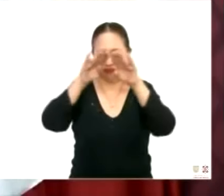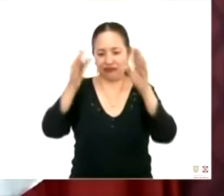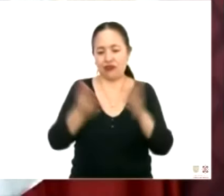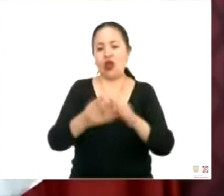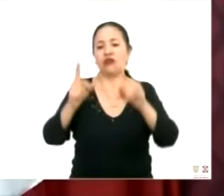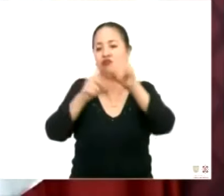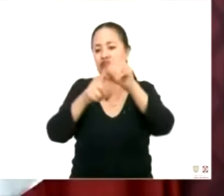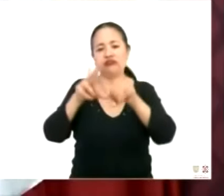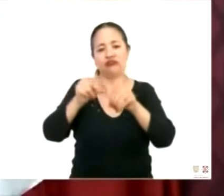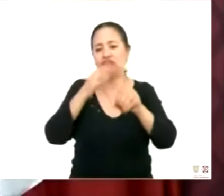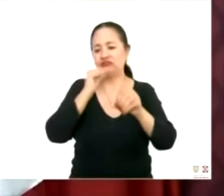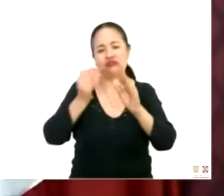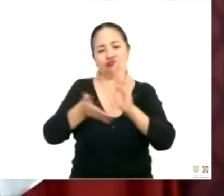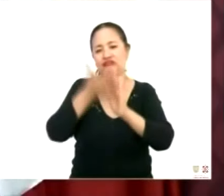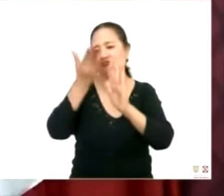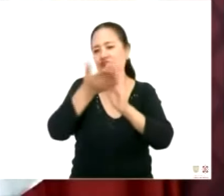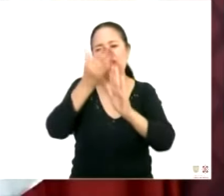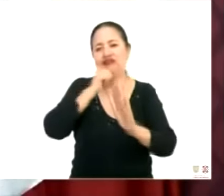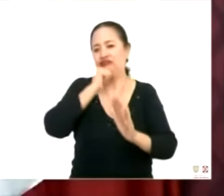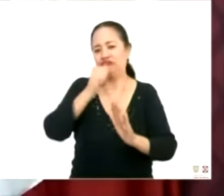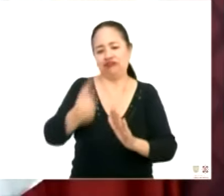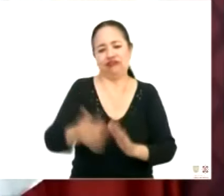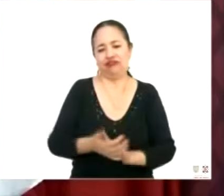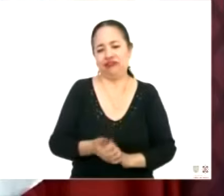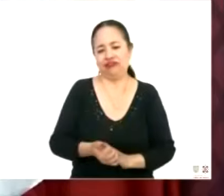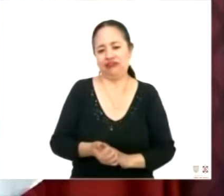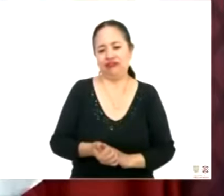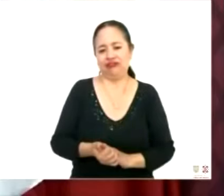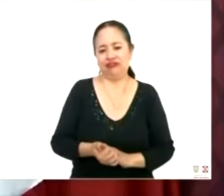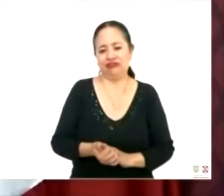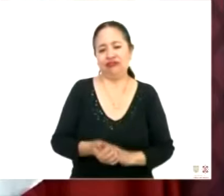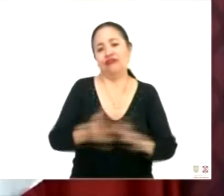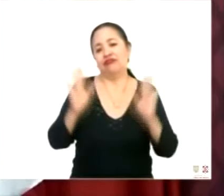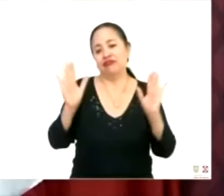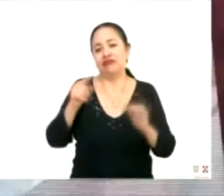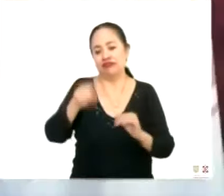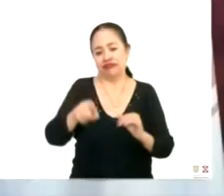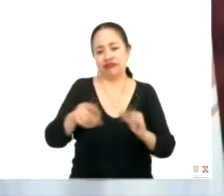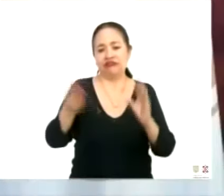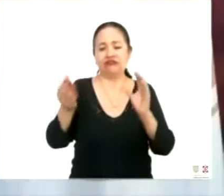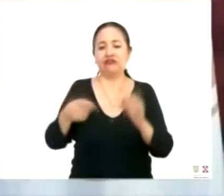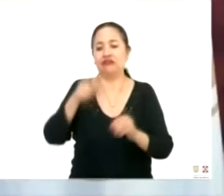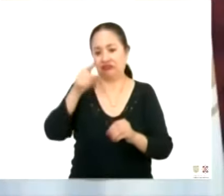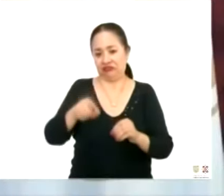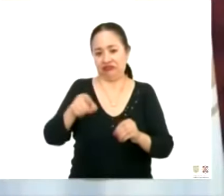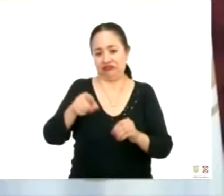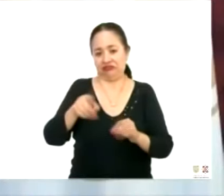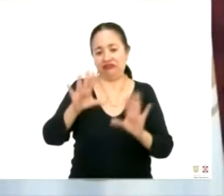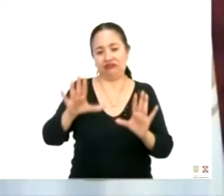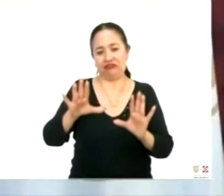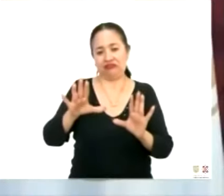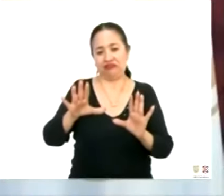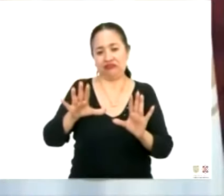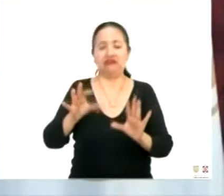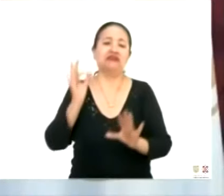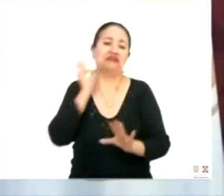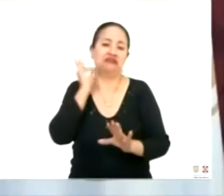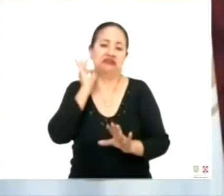referida para hacer la investigación y el deslinde de todos los hechos. Así que mientras tanto esta obra quedará bajo resguardo